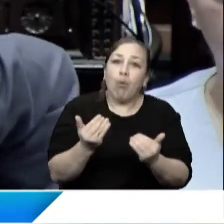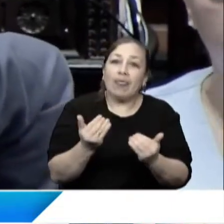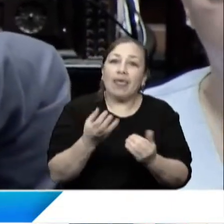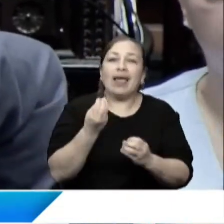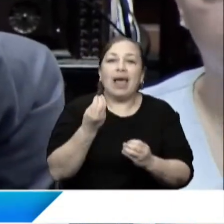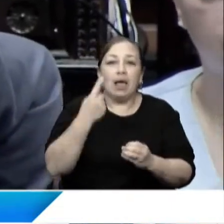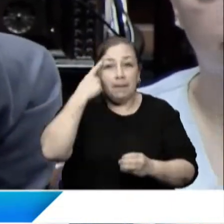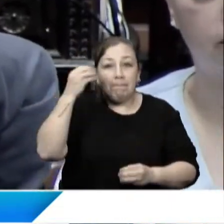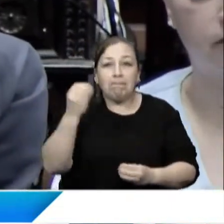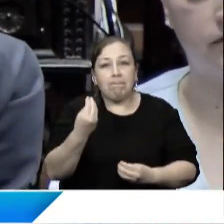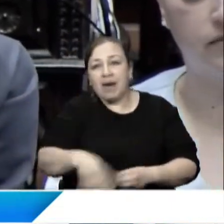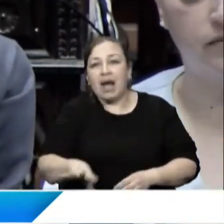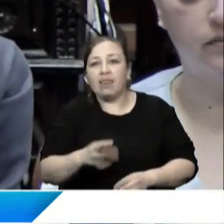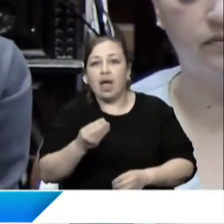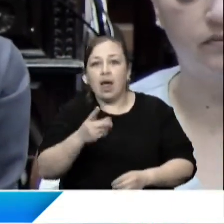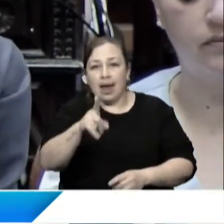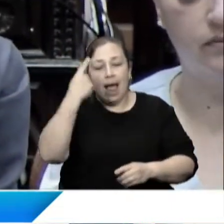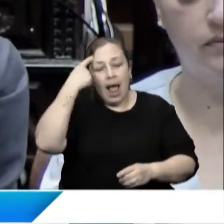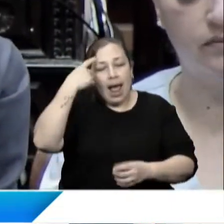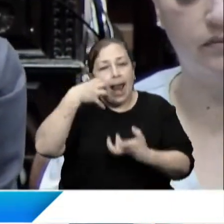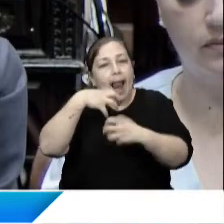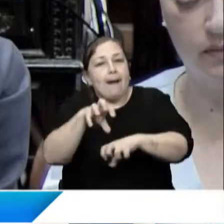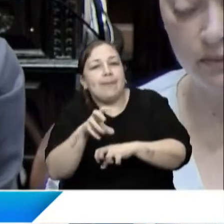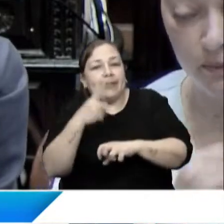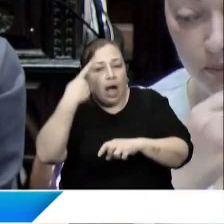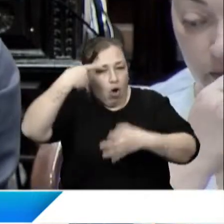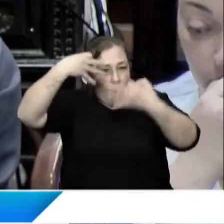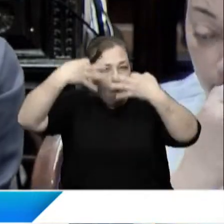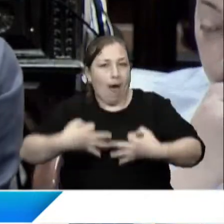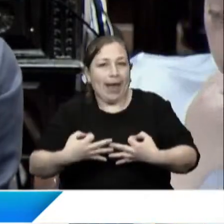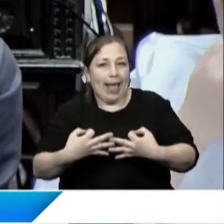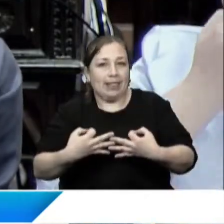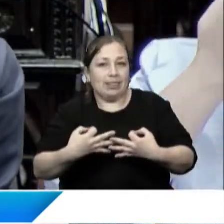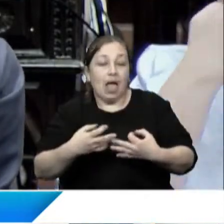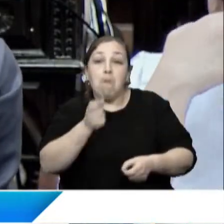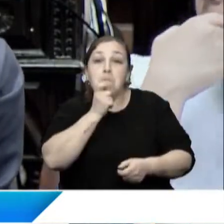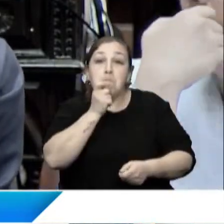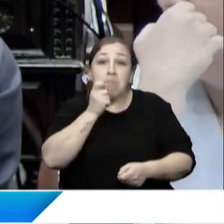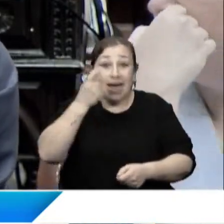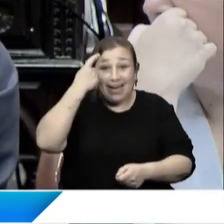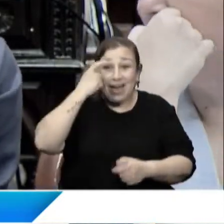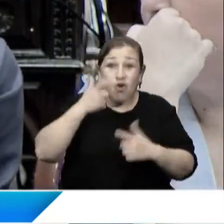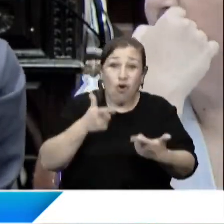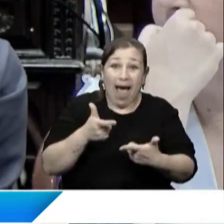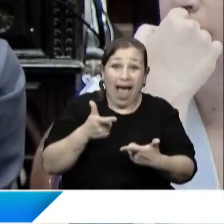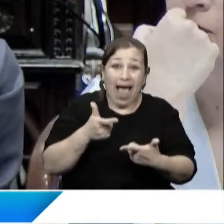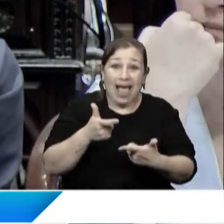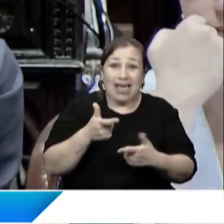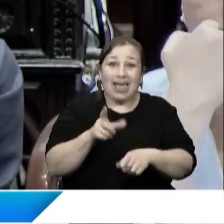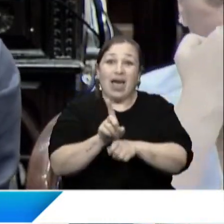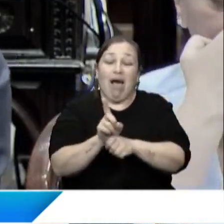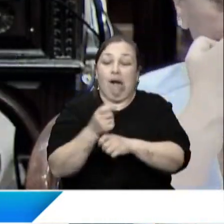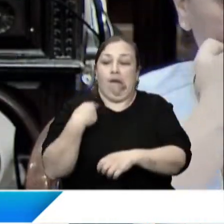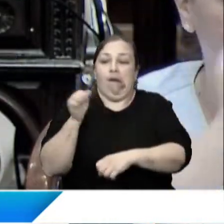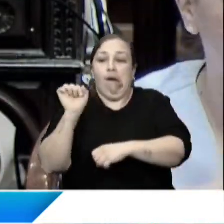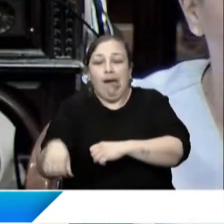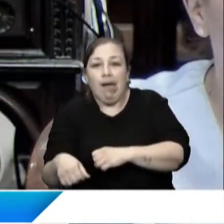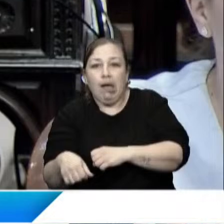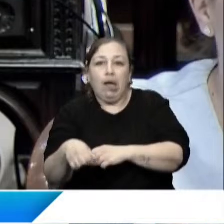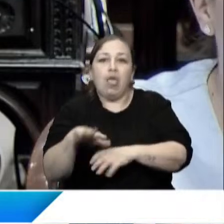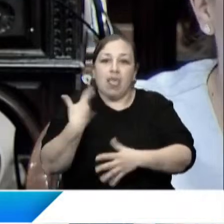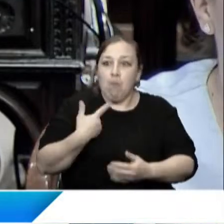la coherencia. Porque cuando uno es coherente es una cosa, pero cuando uno cae en las incoherencias,